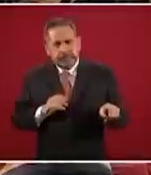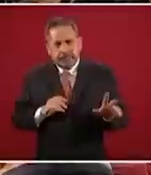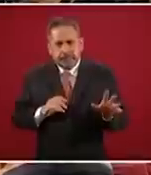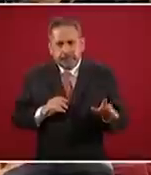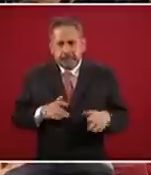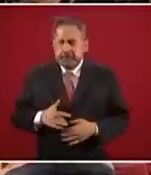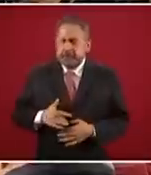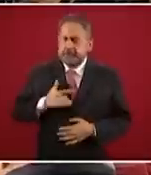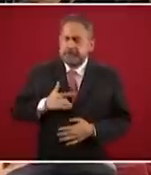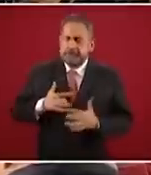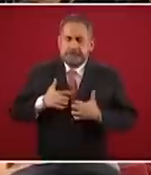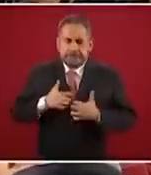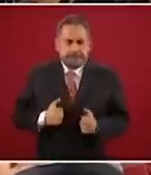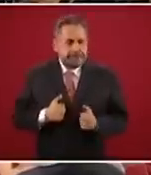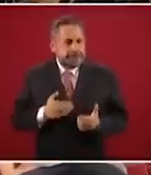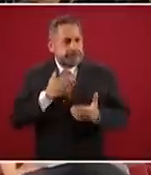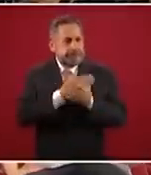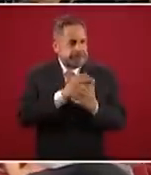humanitaria,